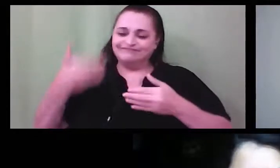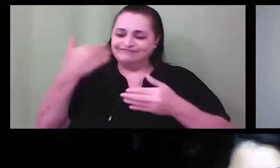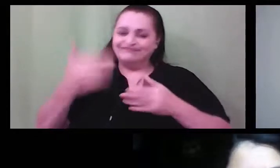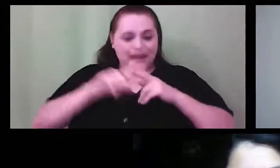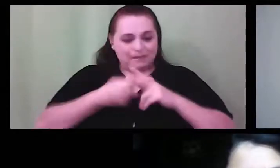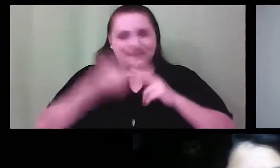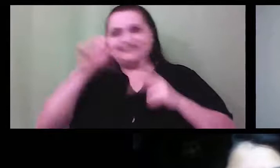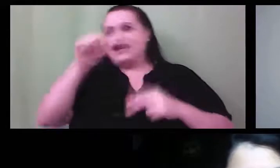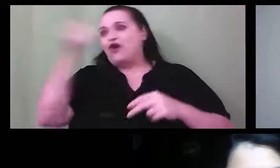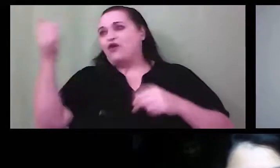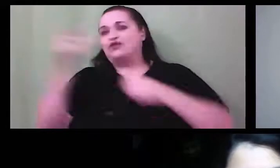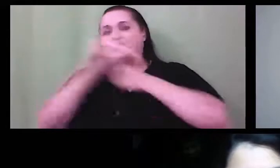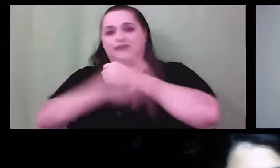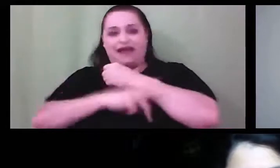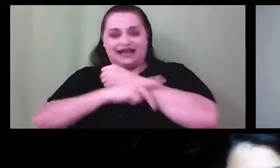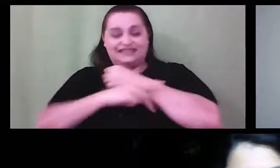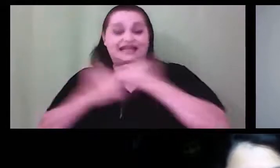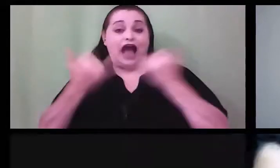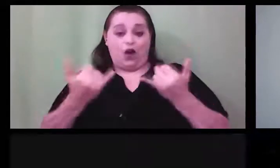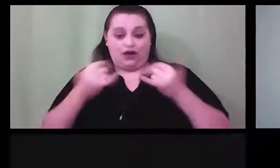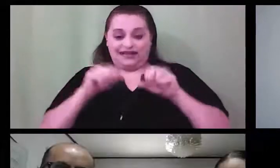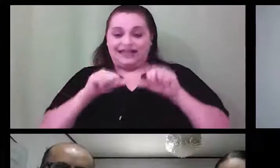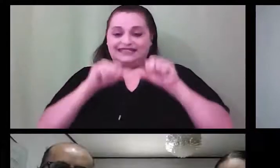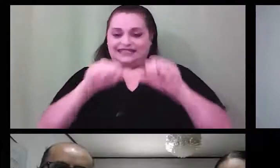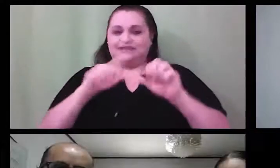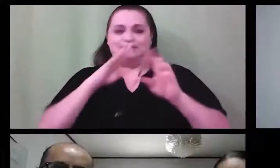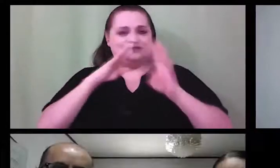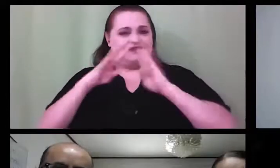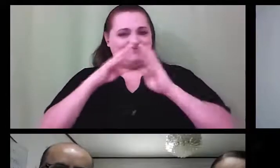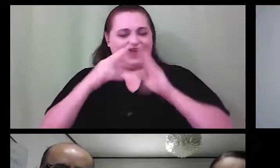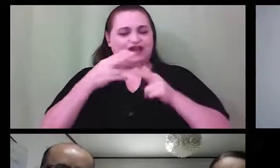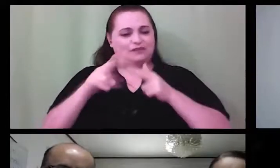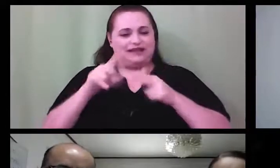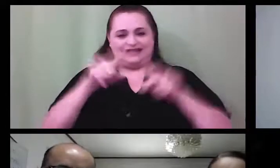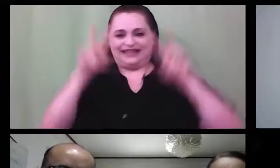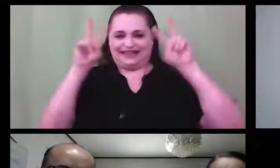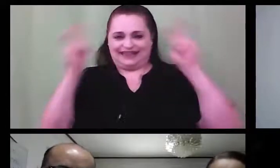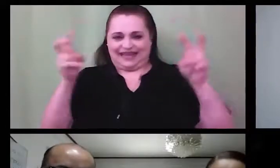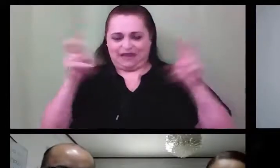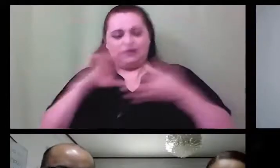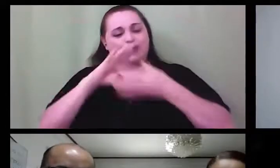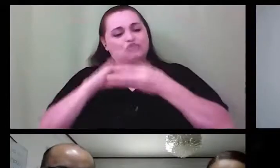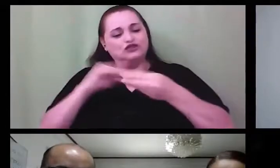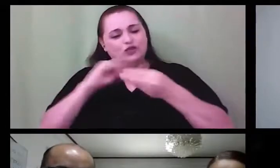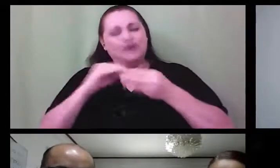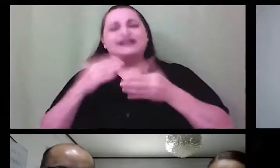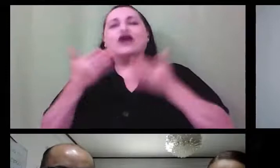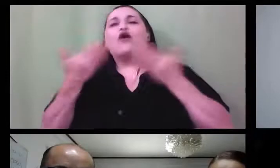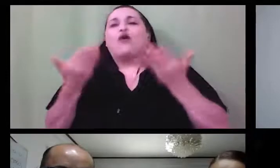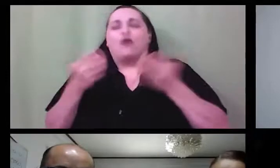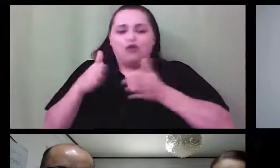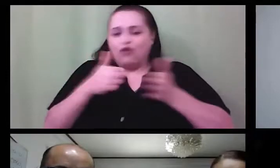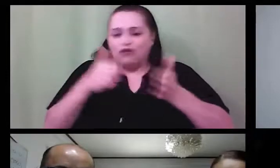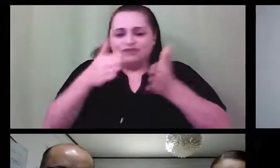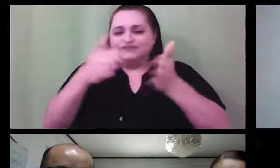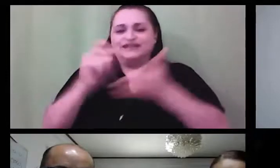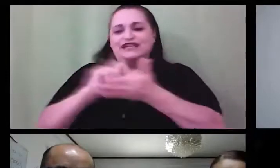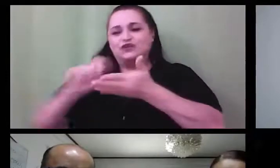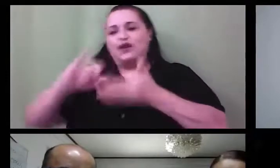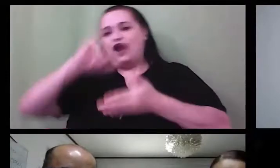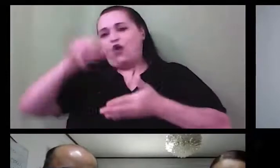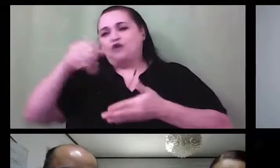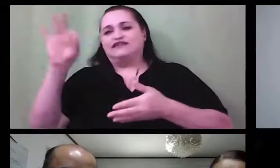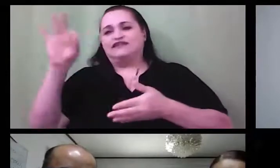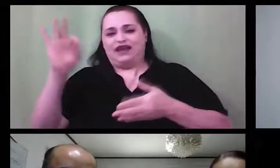país. Y bueno, ahorita vamos a seguir abordando un poquitito más el tema y nos va contando cómo va ese camino en la José Figueres. Y vamos